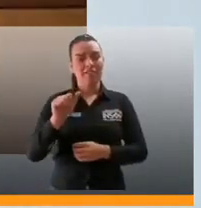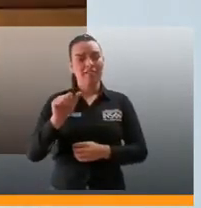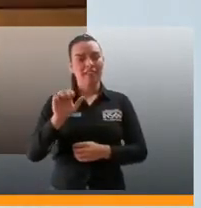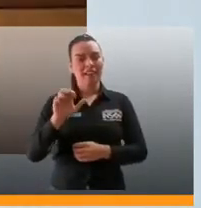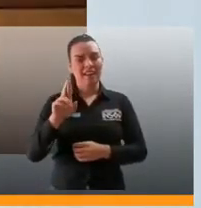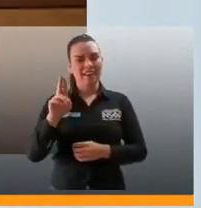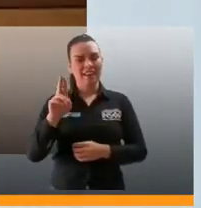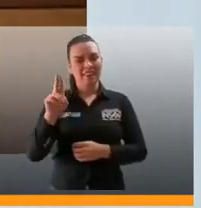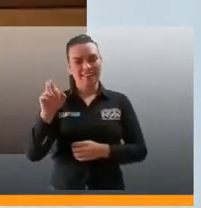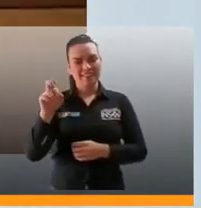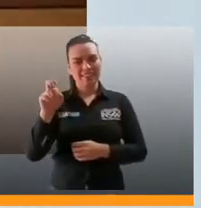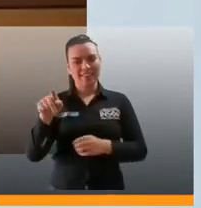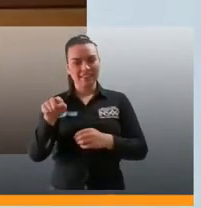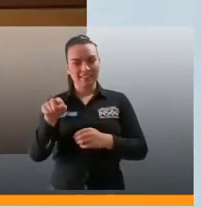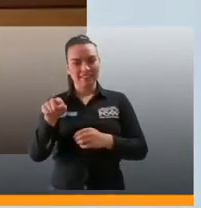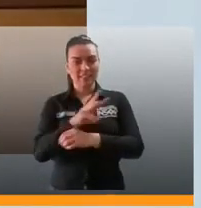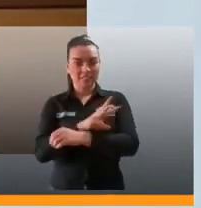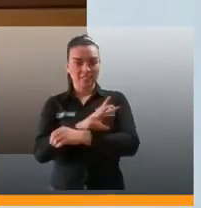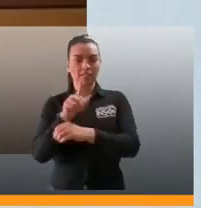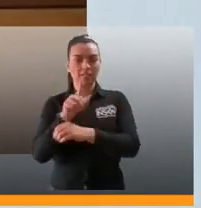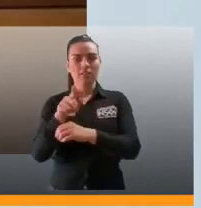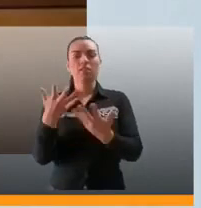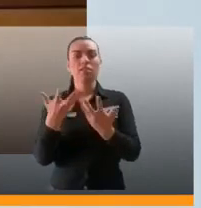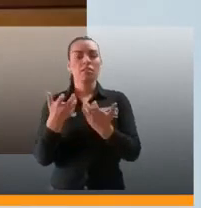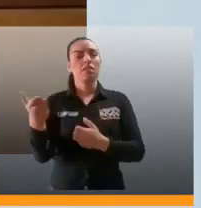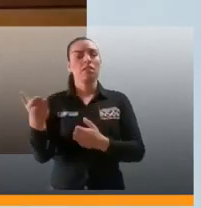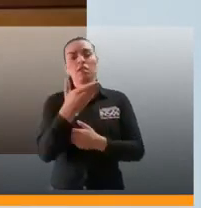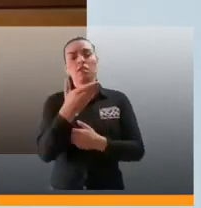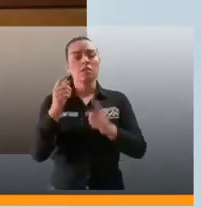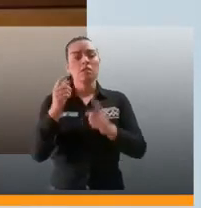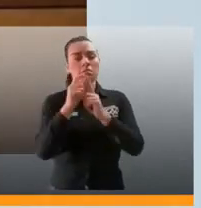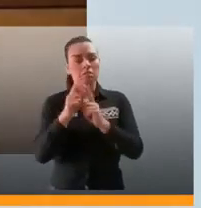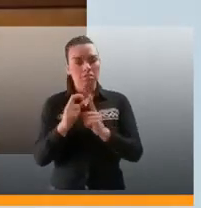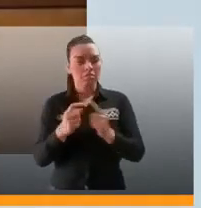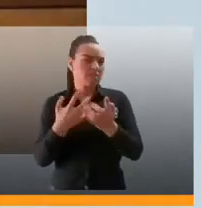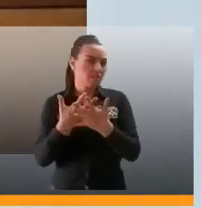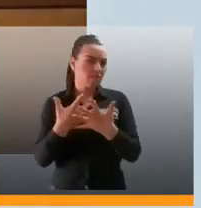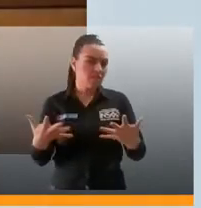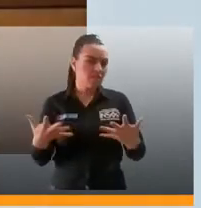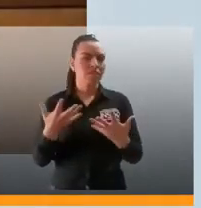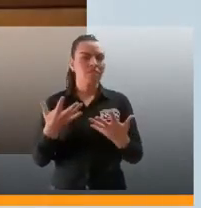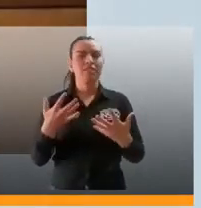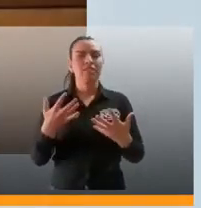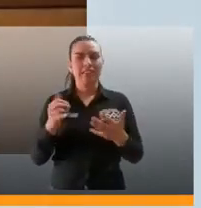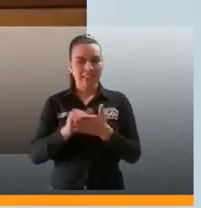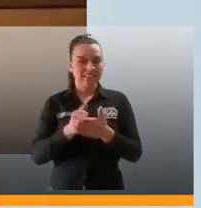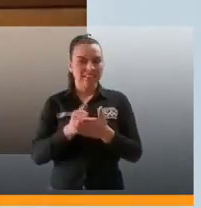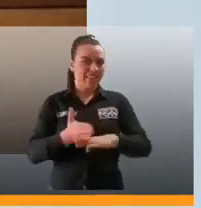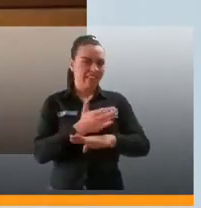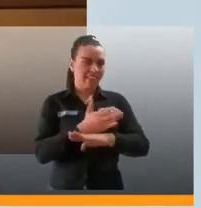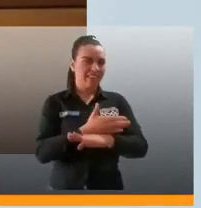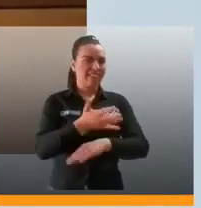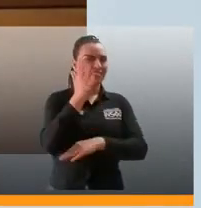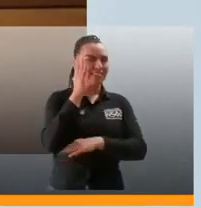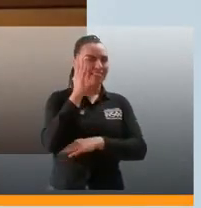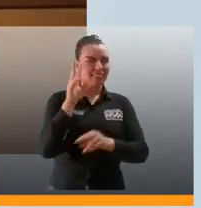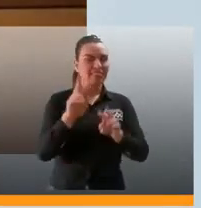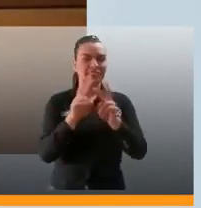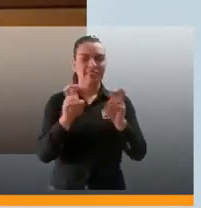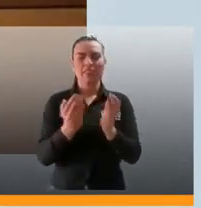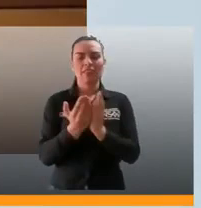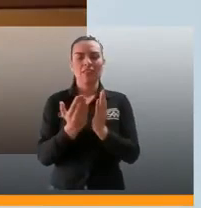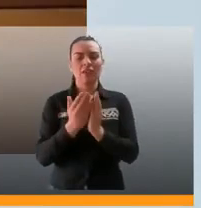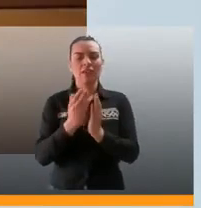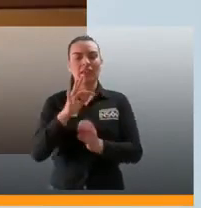palabras que quieran resaltar sobre todos los que hemos compartido en estos eventos de Educatec,